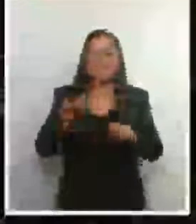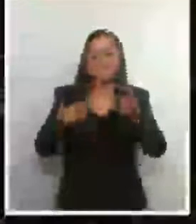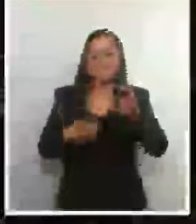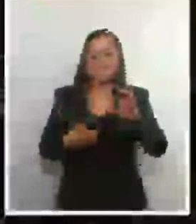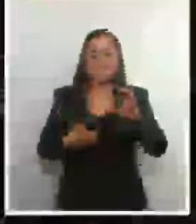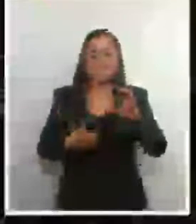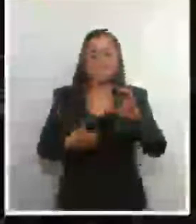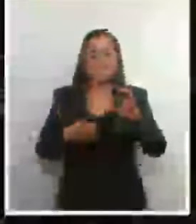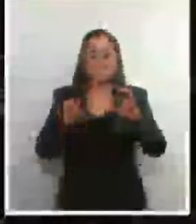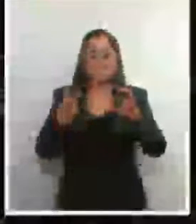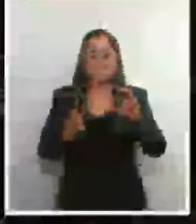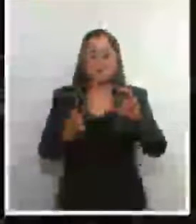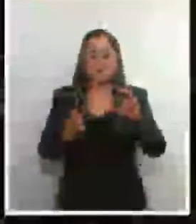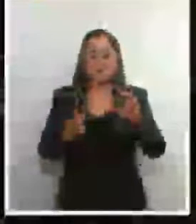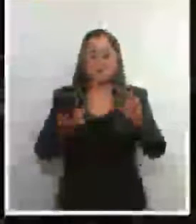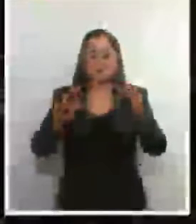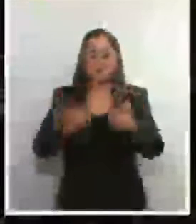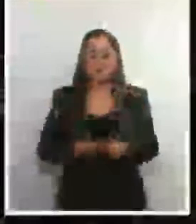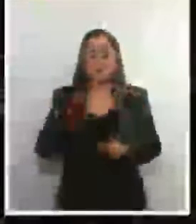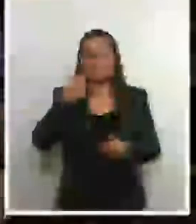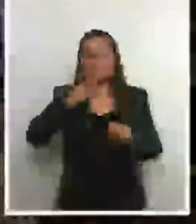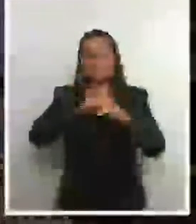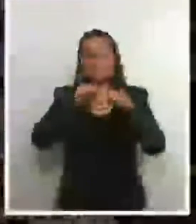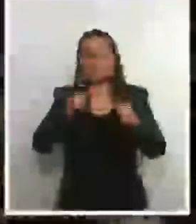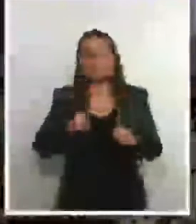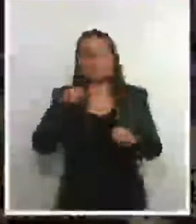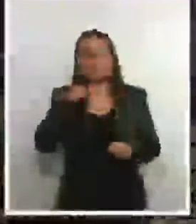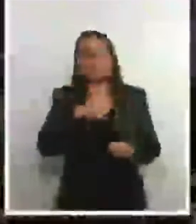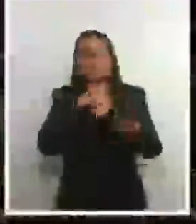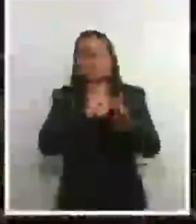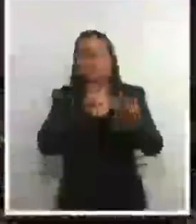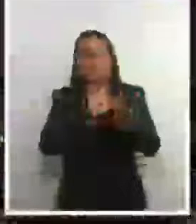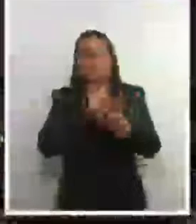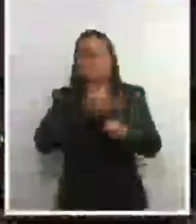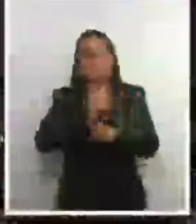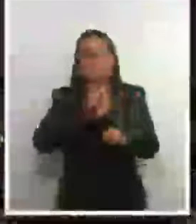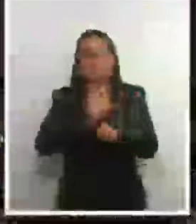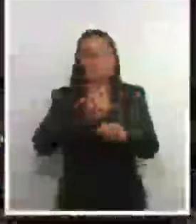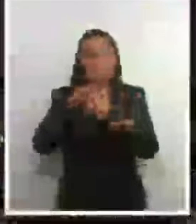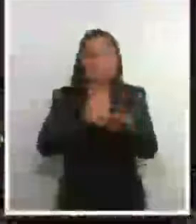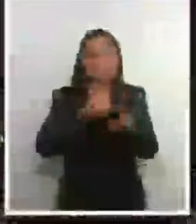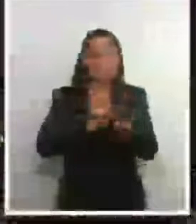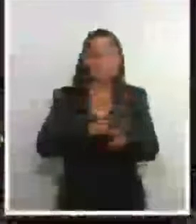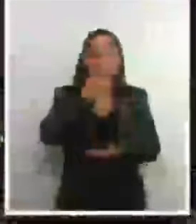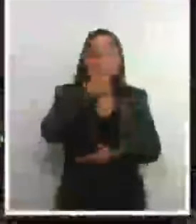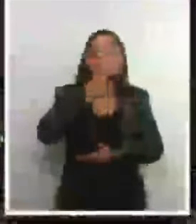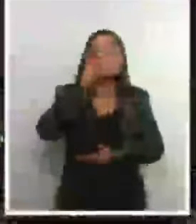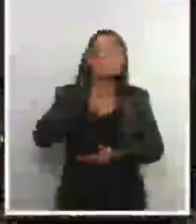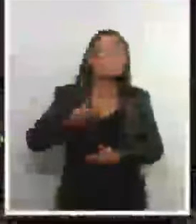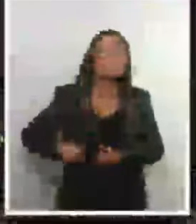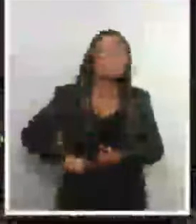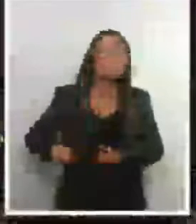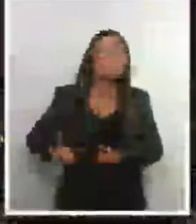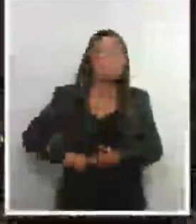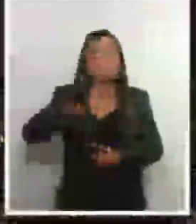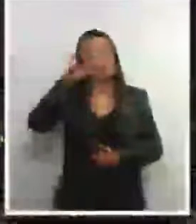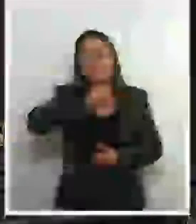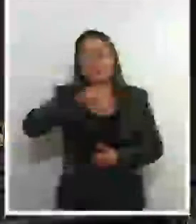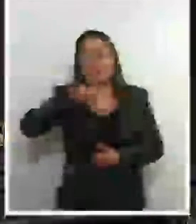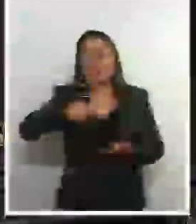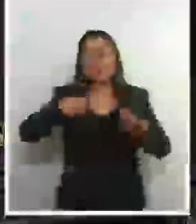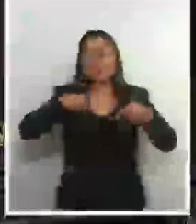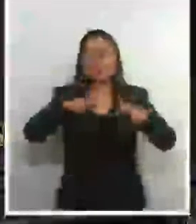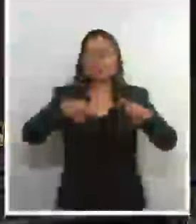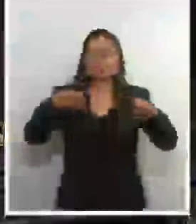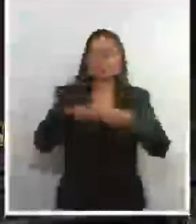Apartado C, numeral 2. Este sistema se conformará por la o el jefe de gobierno, el representante